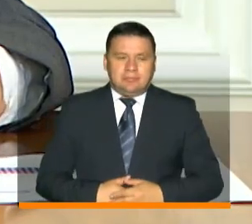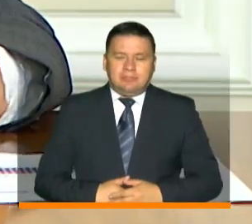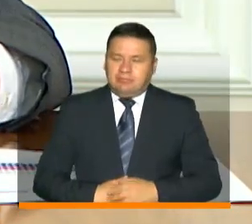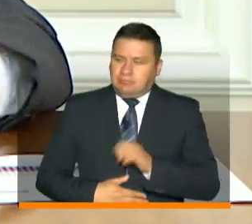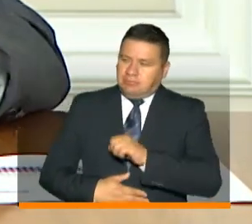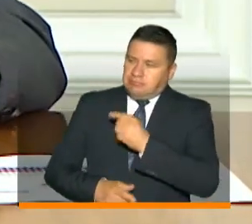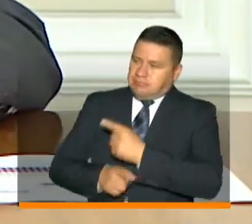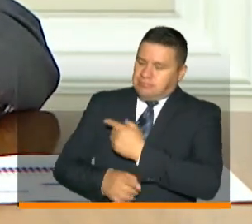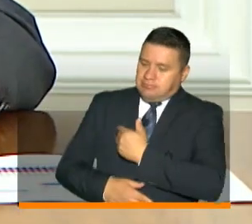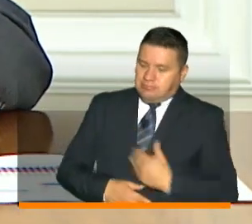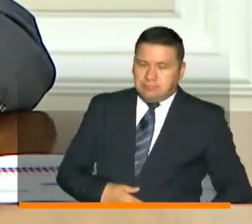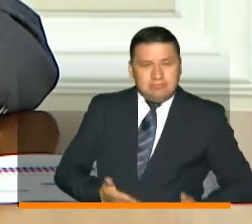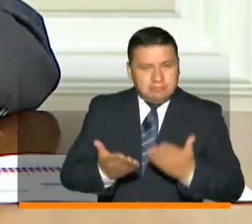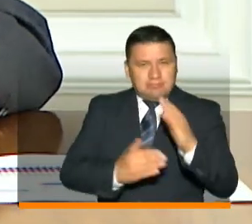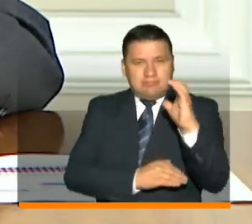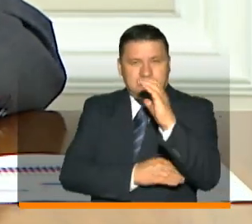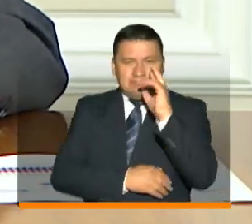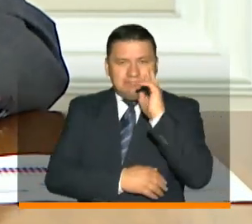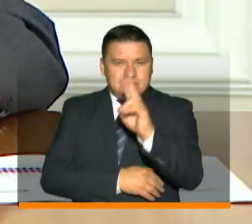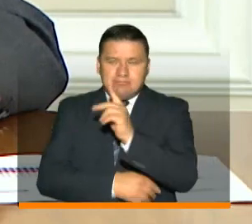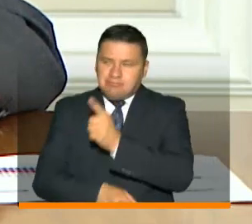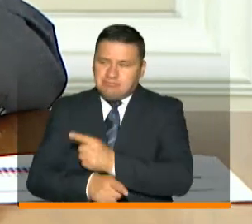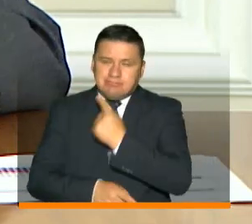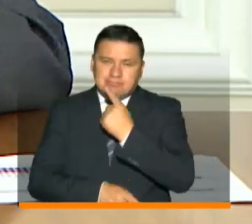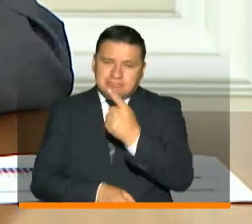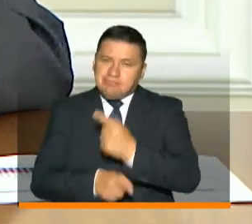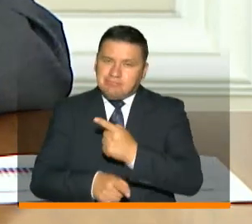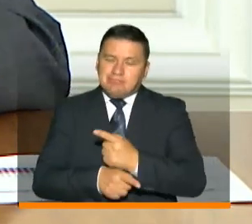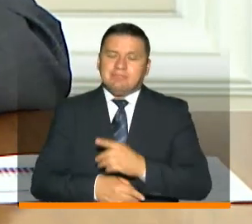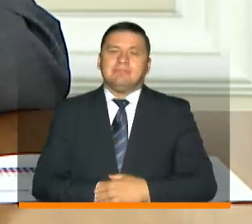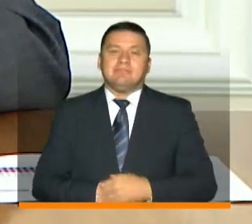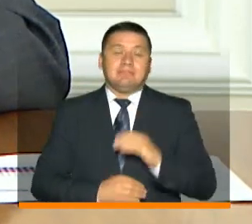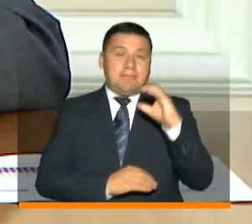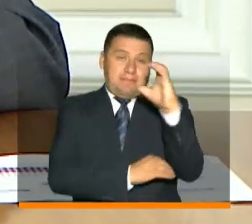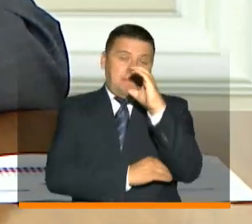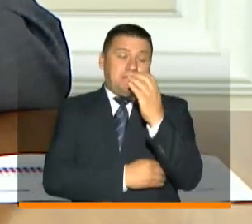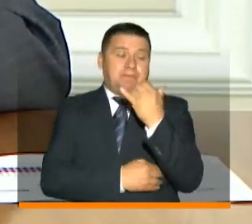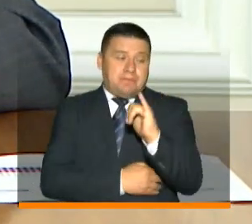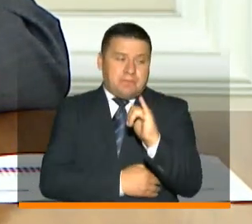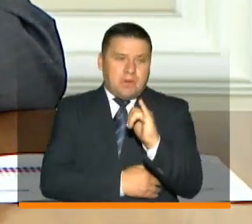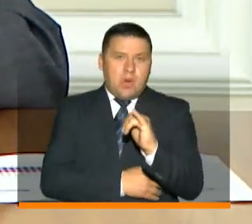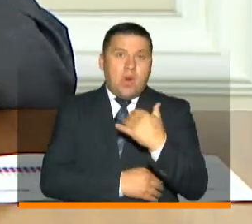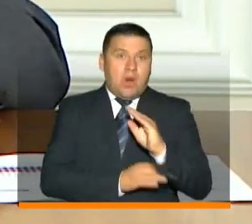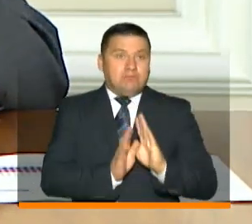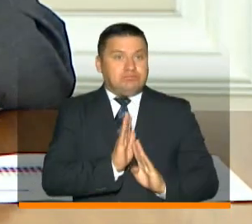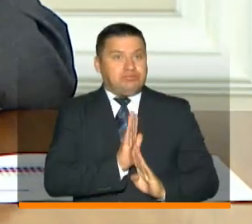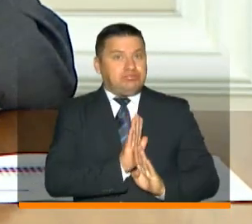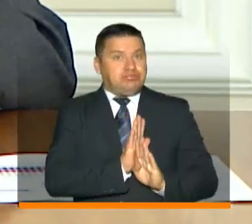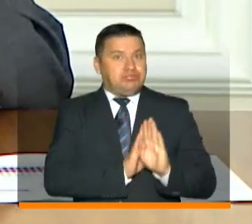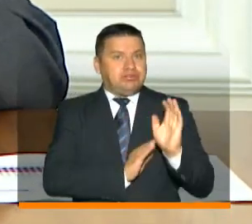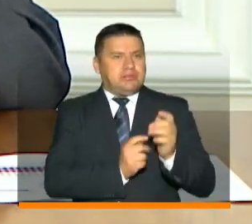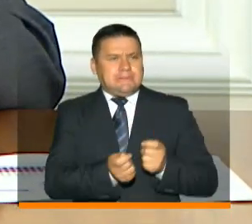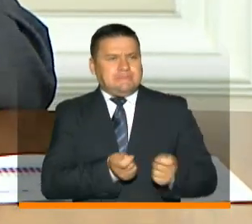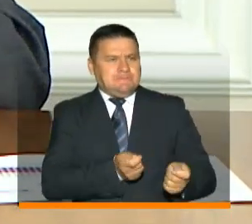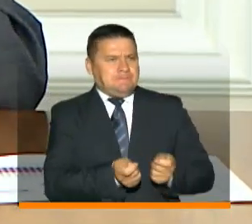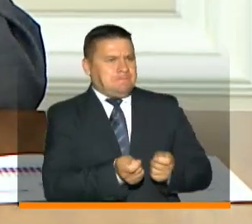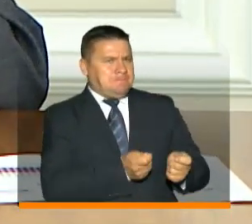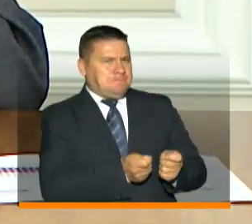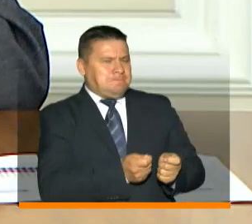Sí, señor presidente, y colombianos, como usted bien lo decía, Colombia ha sido muy exitoso en manejar